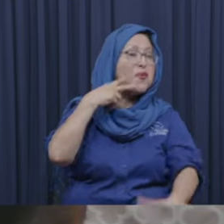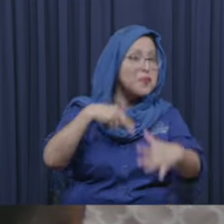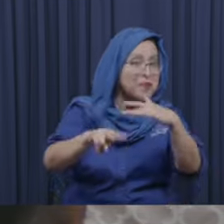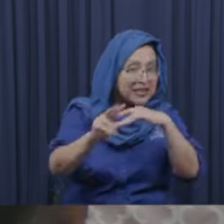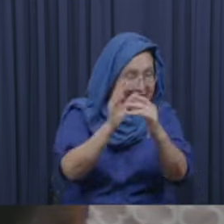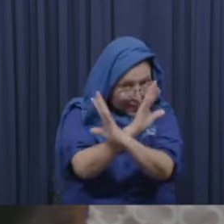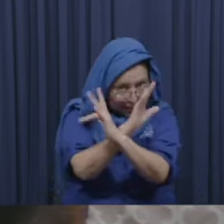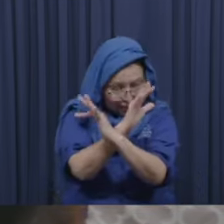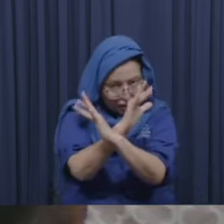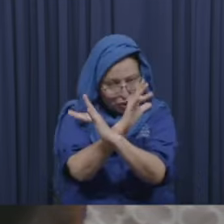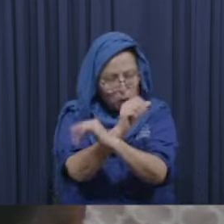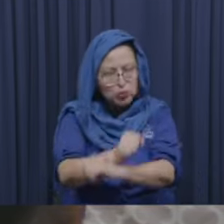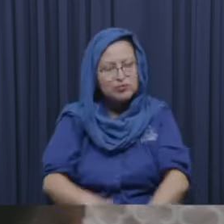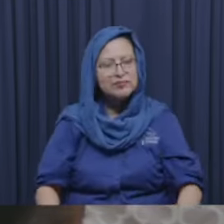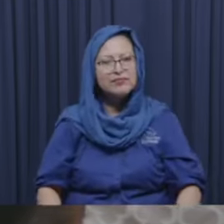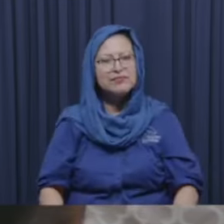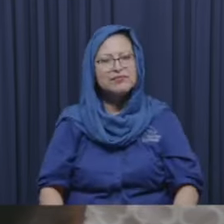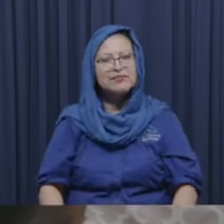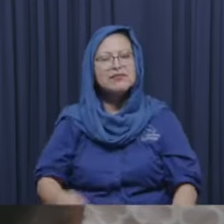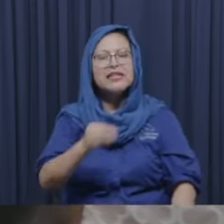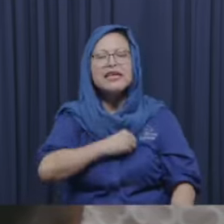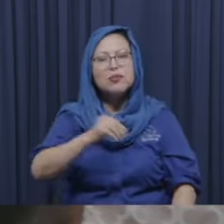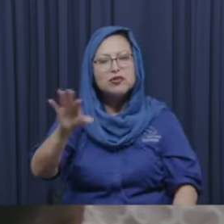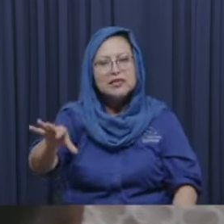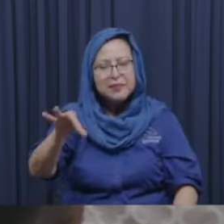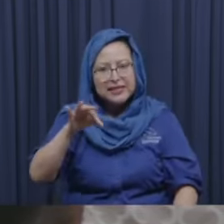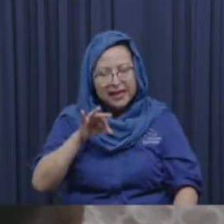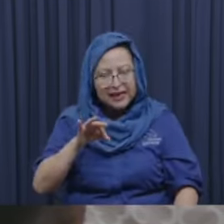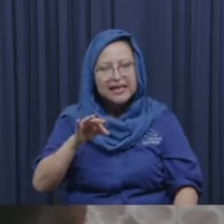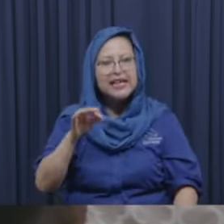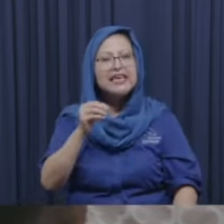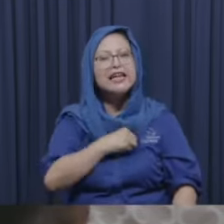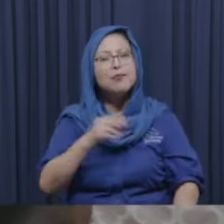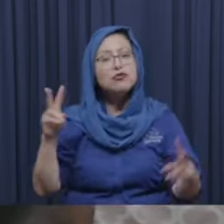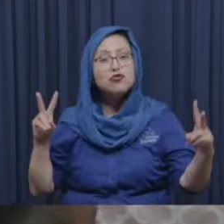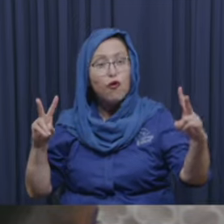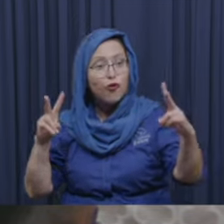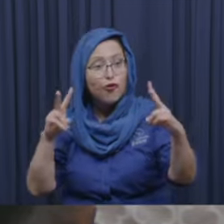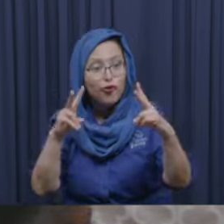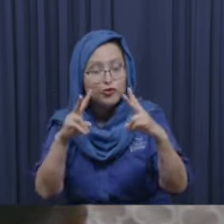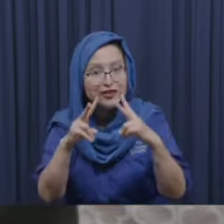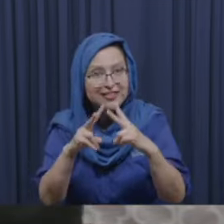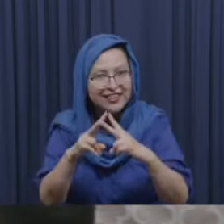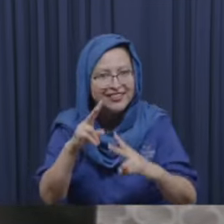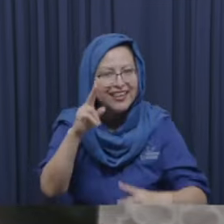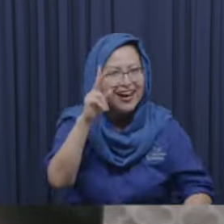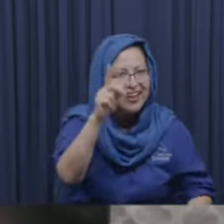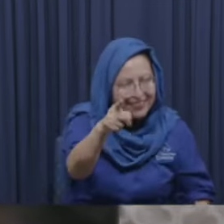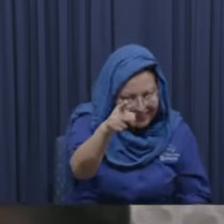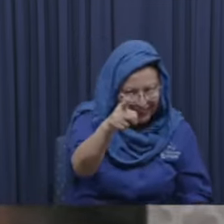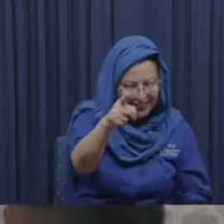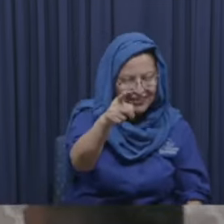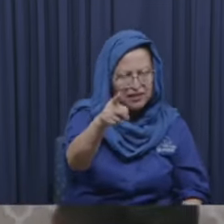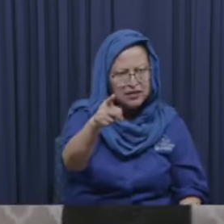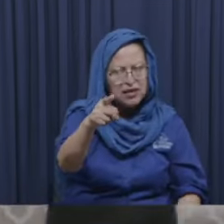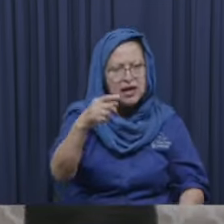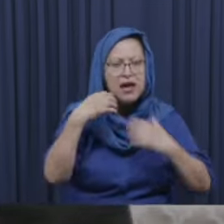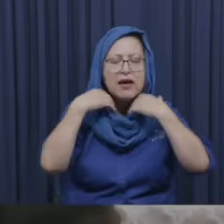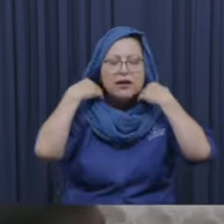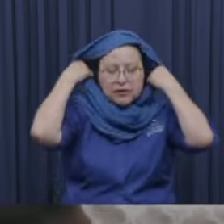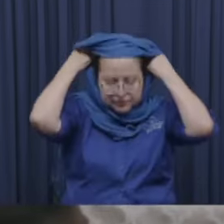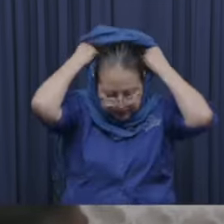oración por cobertura van a presentar a sus bebés vayan abriéndose camino ahí en los pasillos mis hermanos aquí